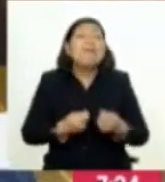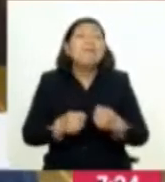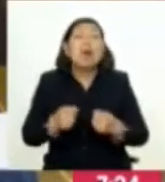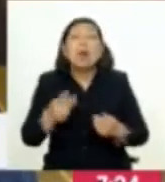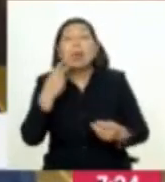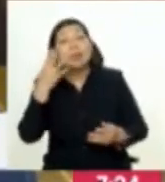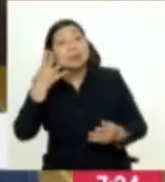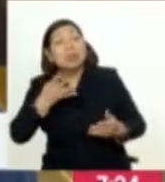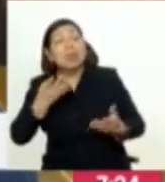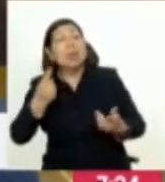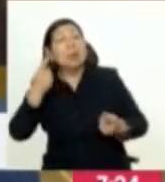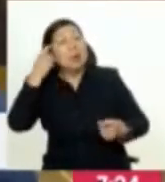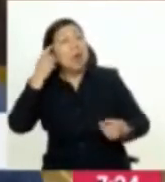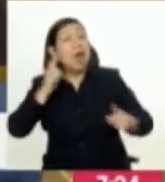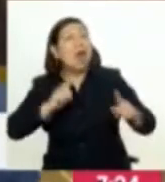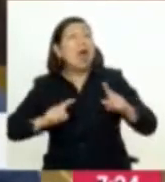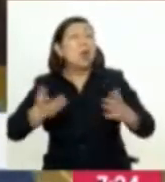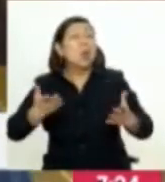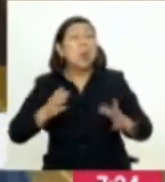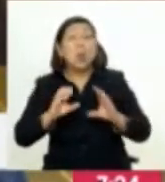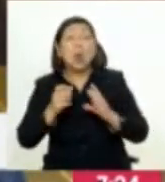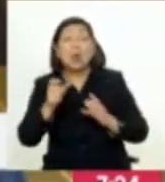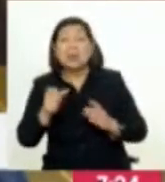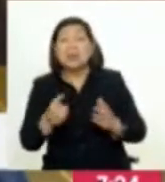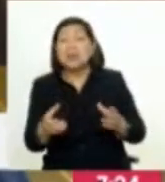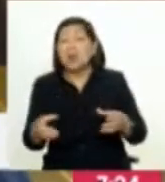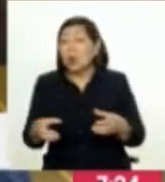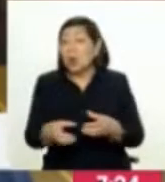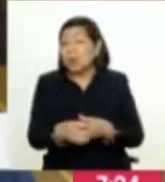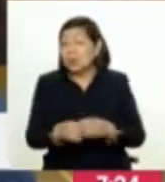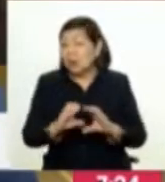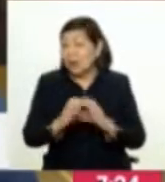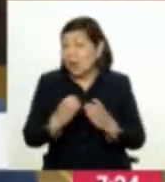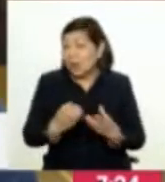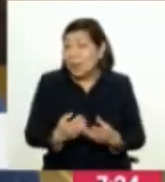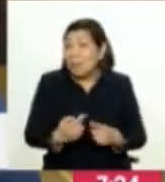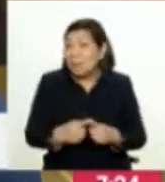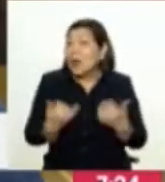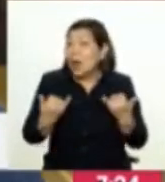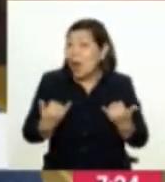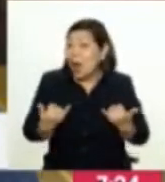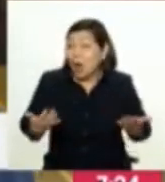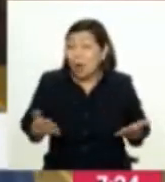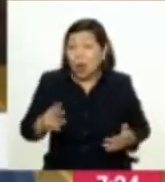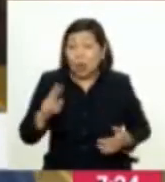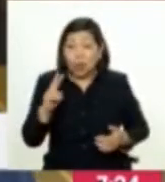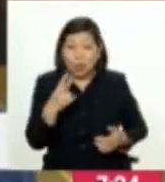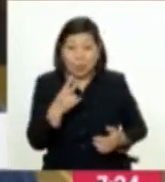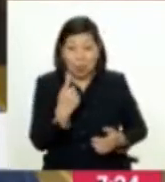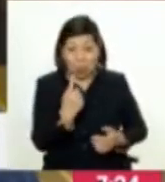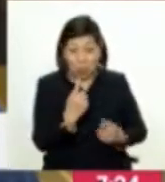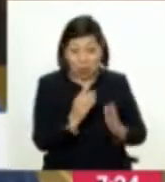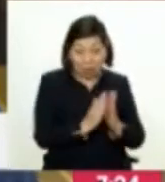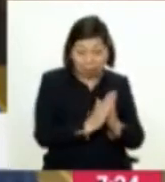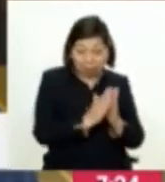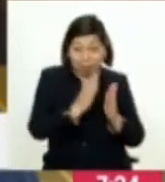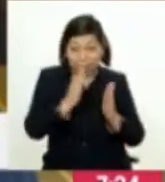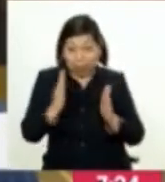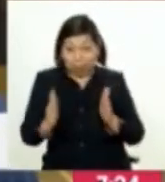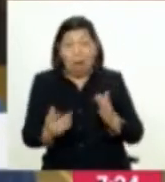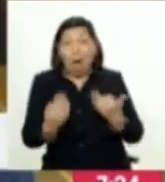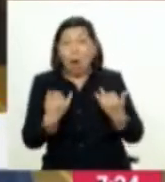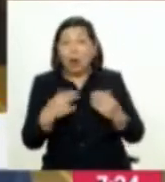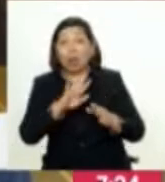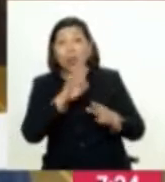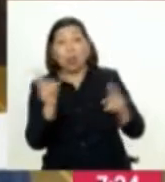¿no es cierto? Con las justas, algún congresista en la comisión del Congreso. Bueno, del 2001 para acá, esas cuentas son